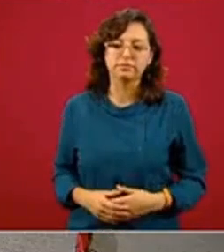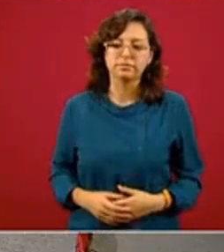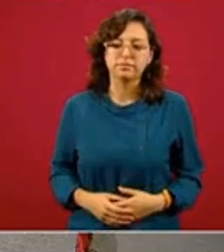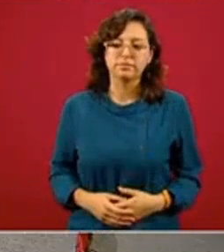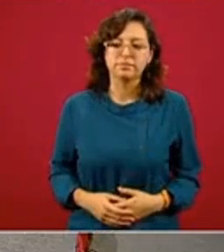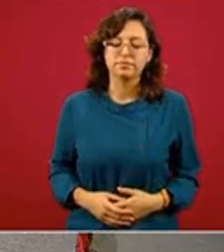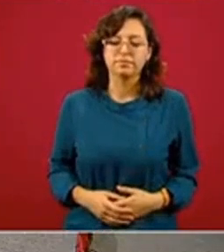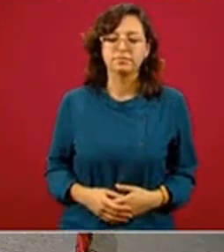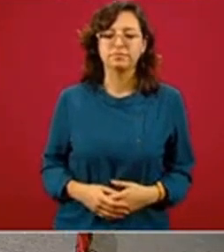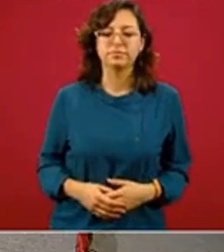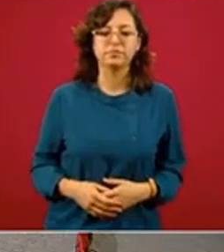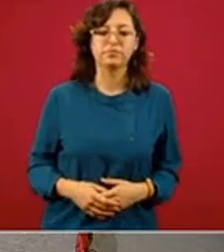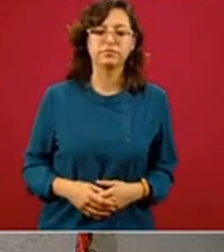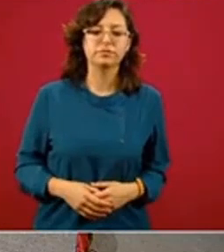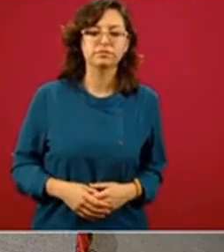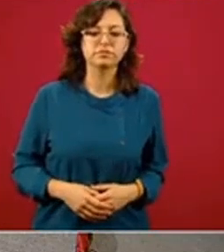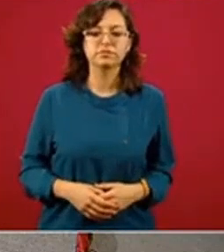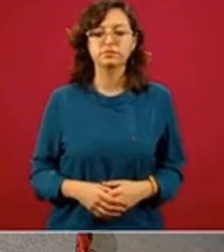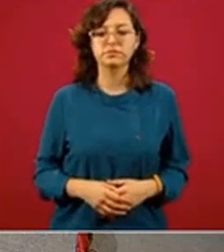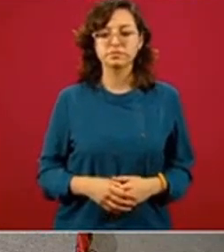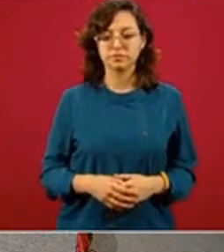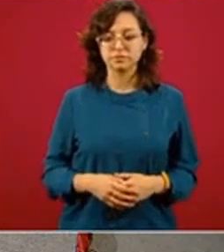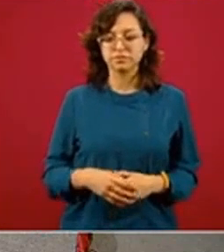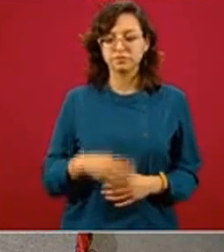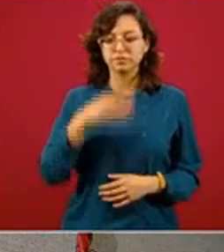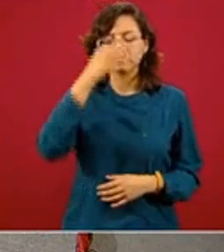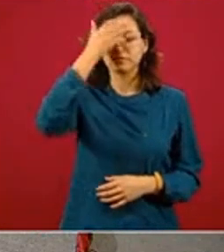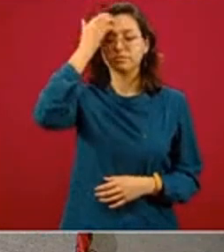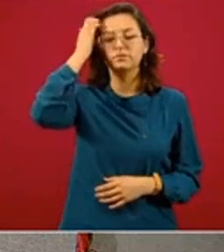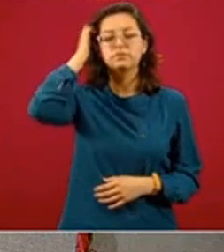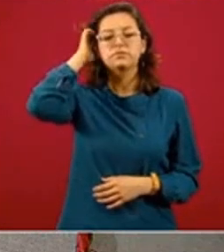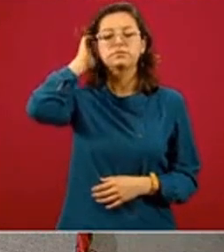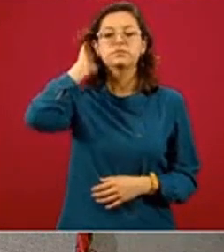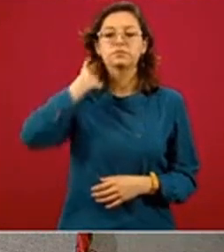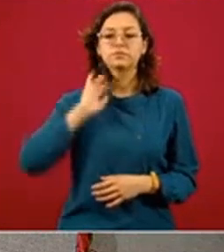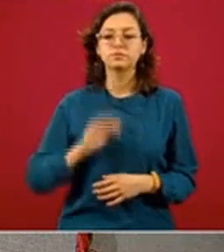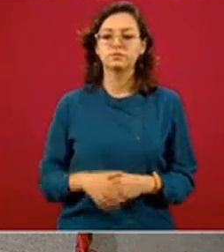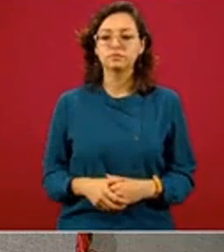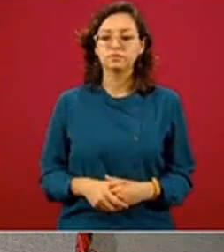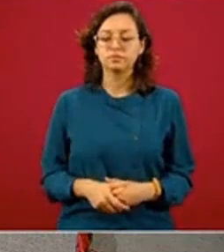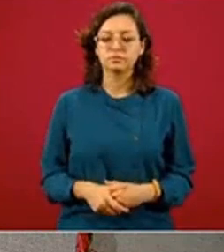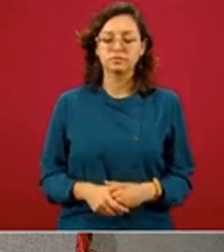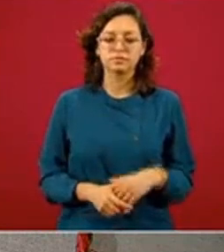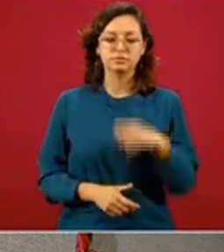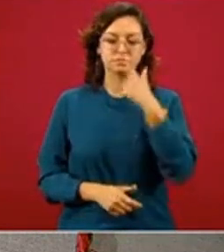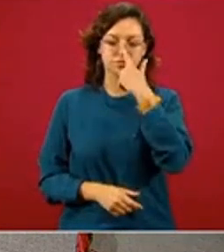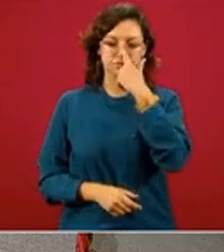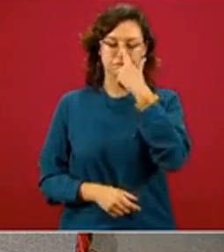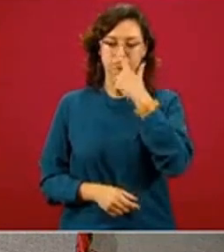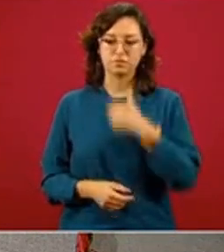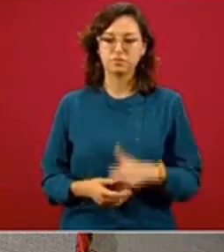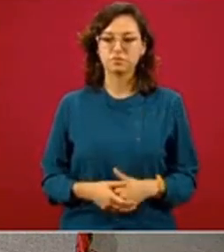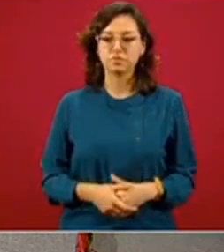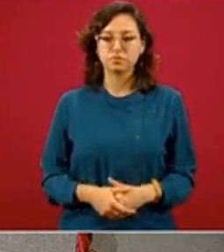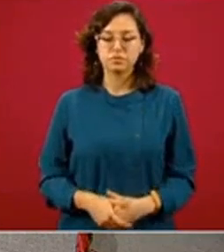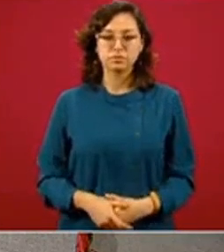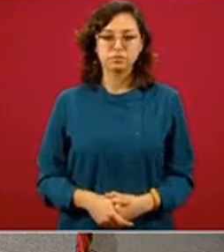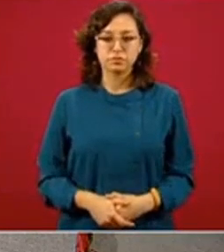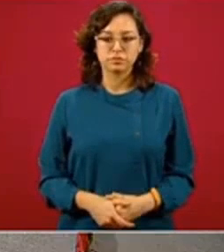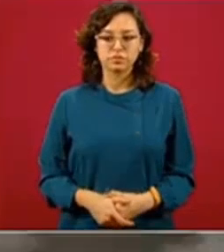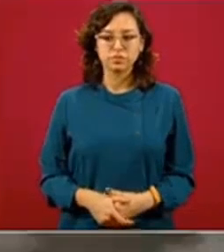Ciudad de México tiene 50% de ocupación hospitalaria o baja, ese es el indicador para